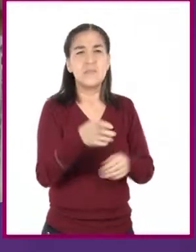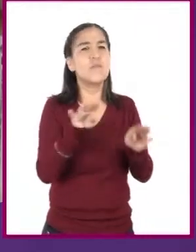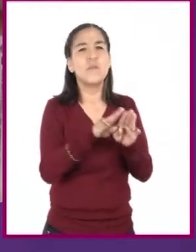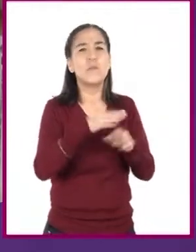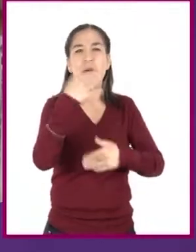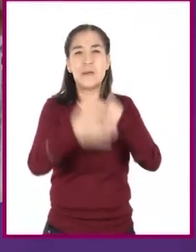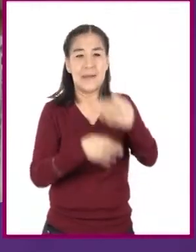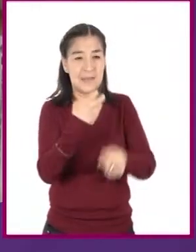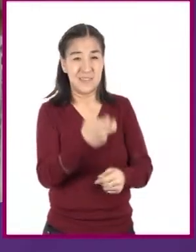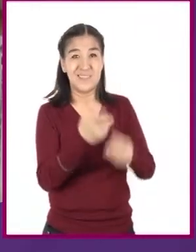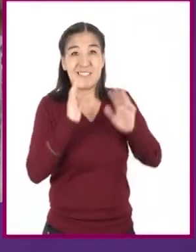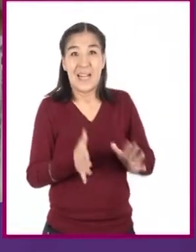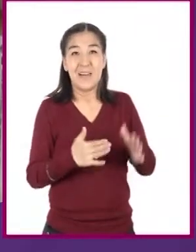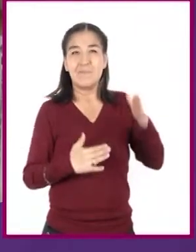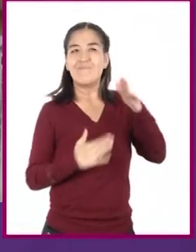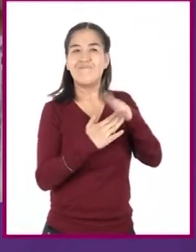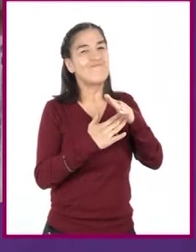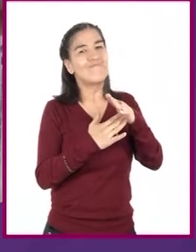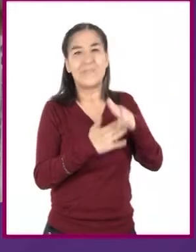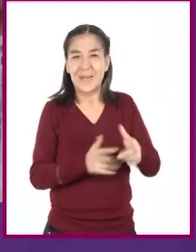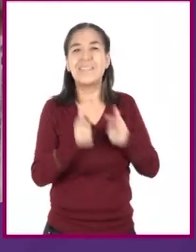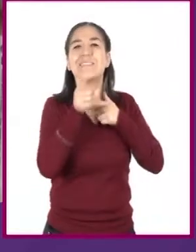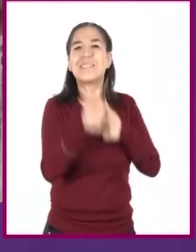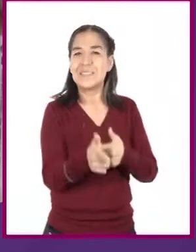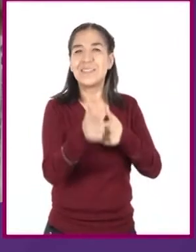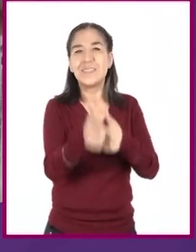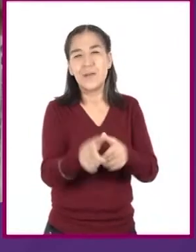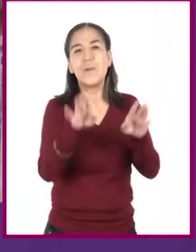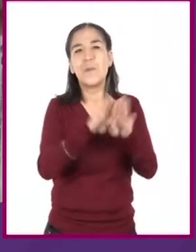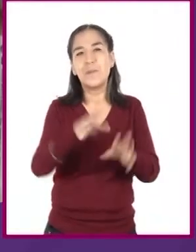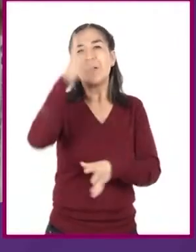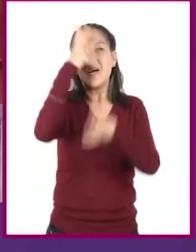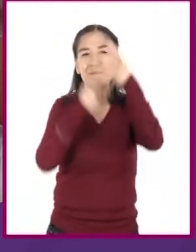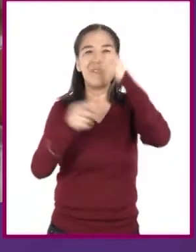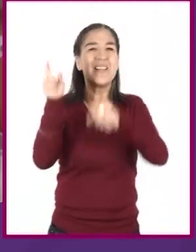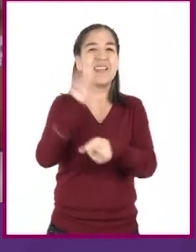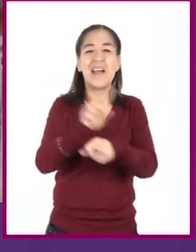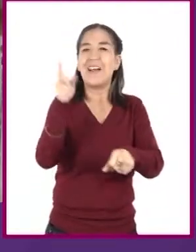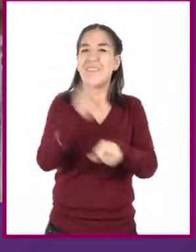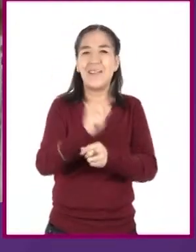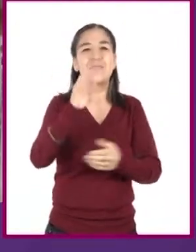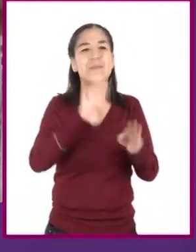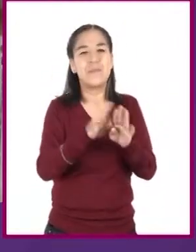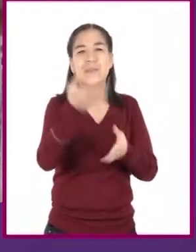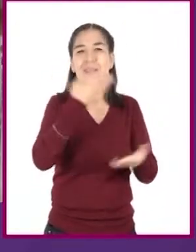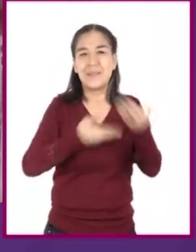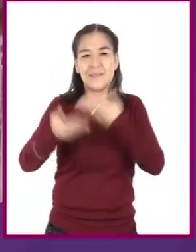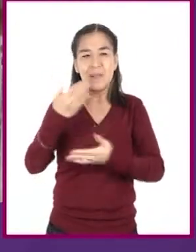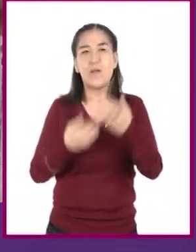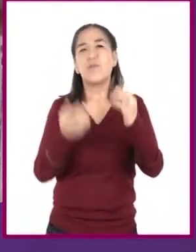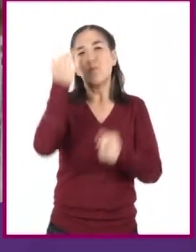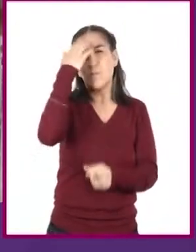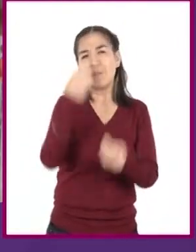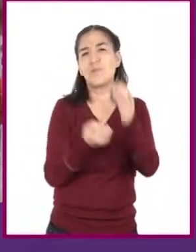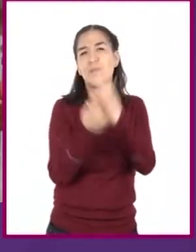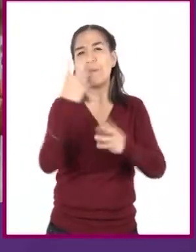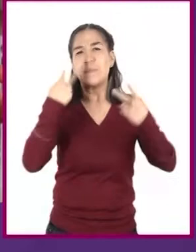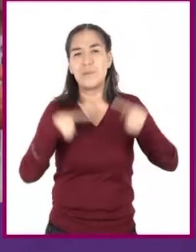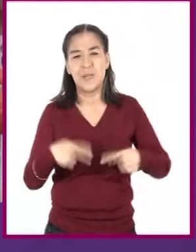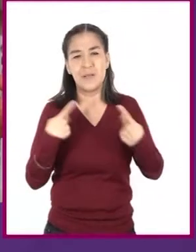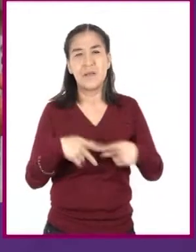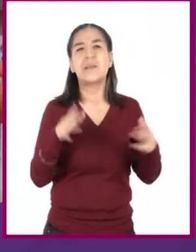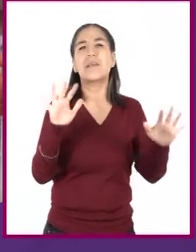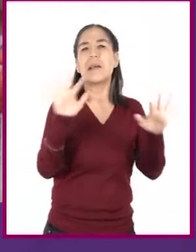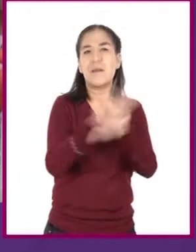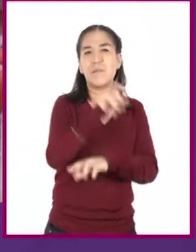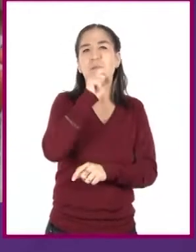se detiene en ningún momento. Continuamos aprendiendo y relacionándonos todo el tiempo. Conocemos nuevas personas, podemos cambiar